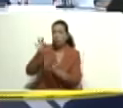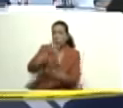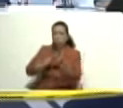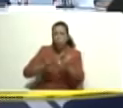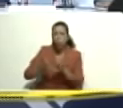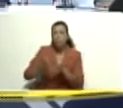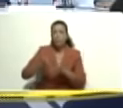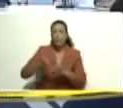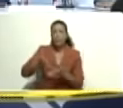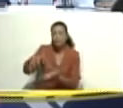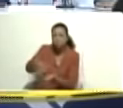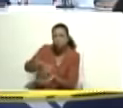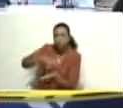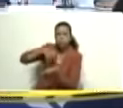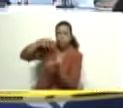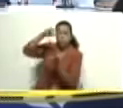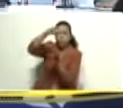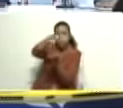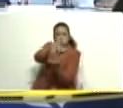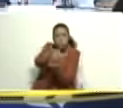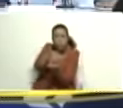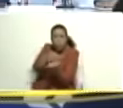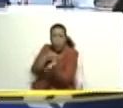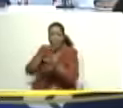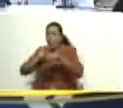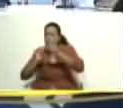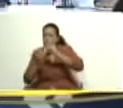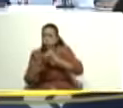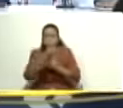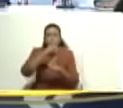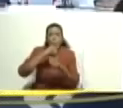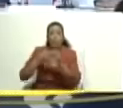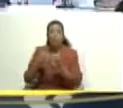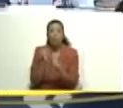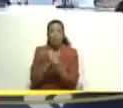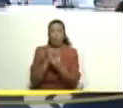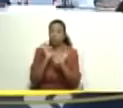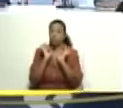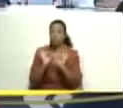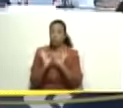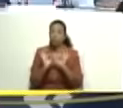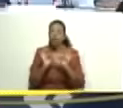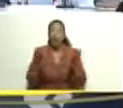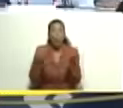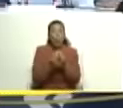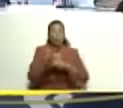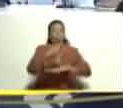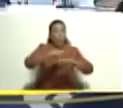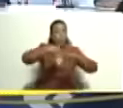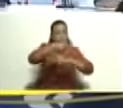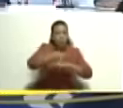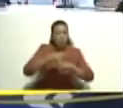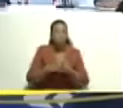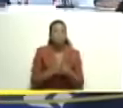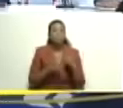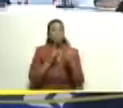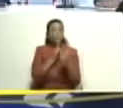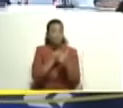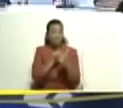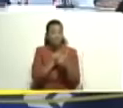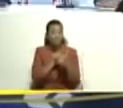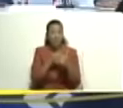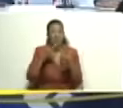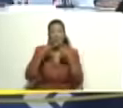industria pesada, en una articulación perfecta, perfecta, entre la